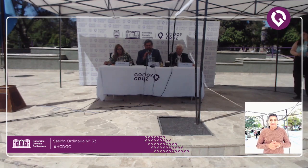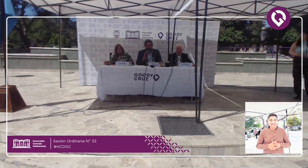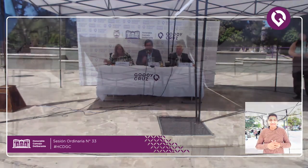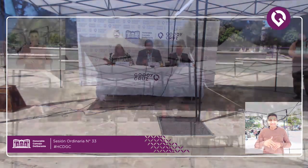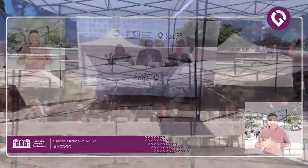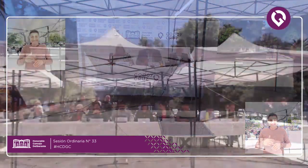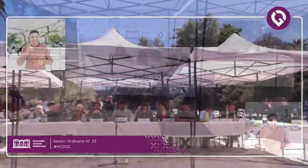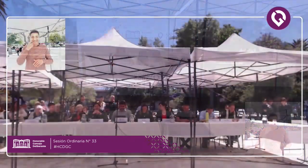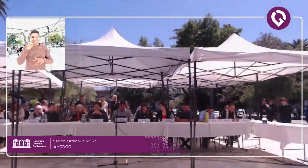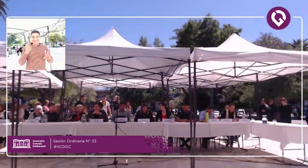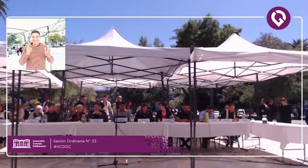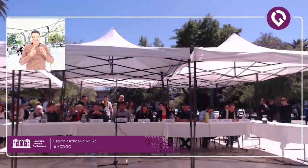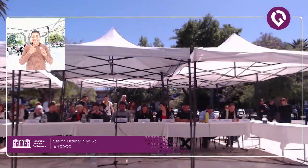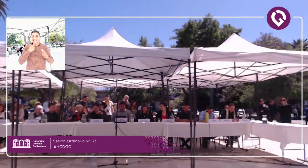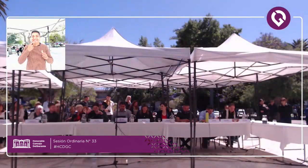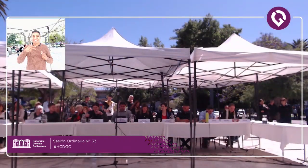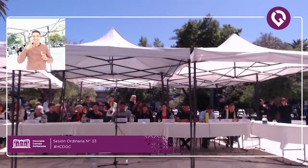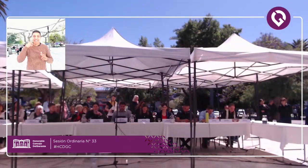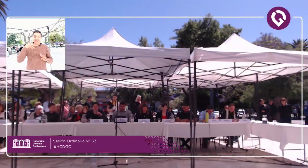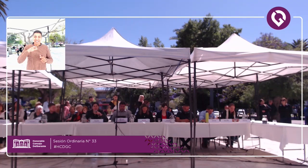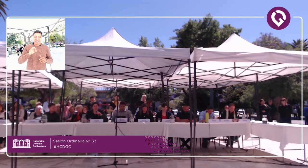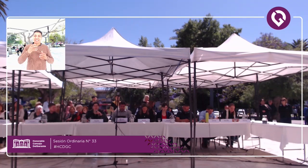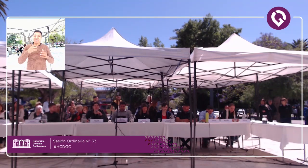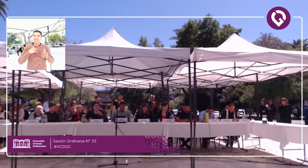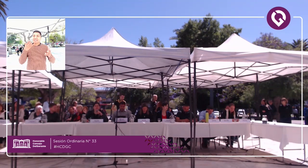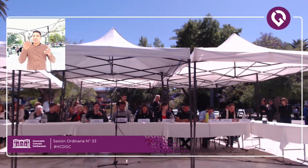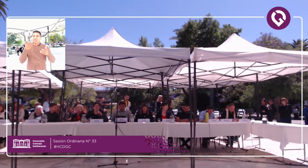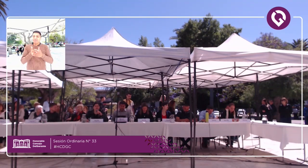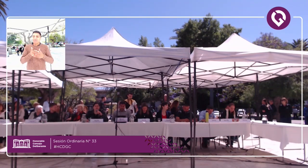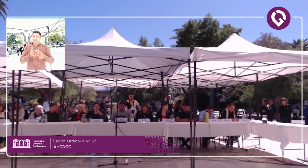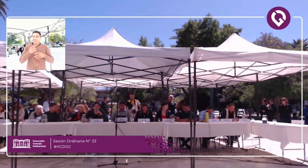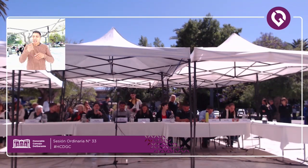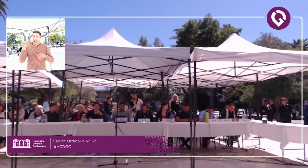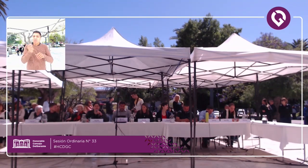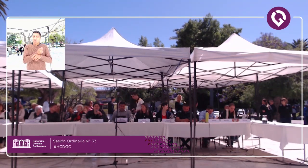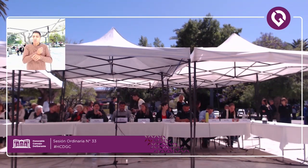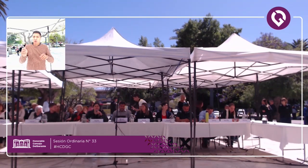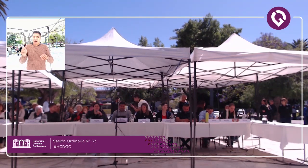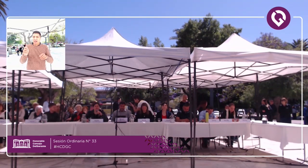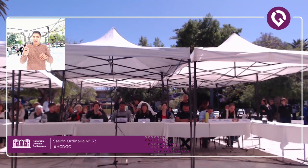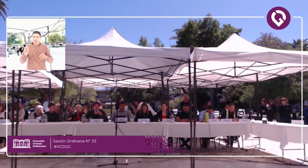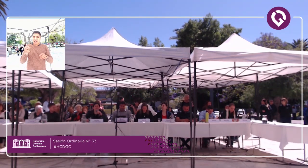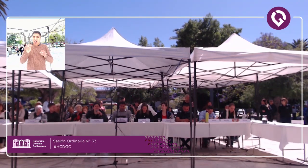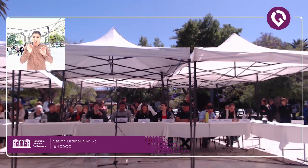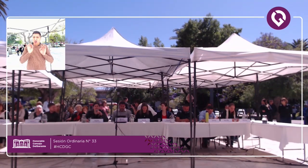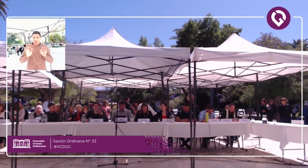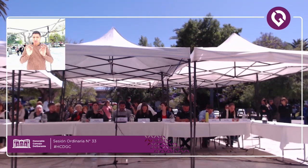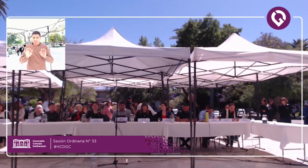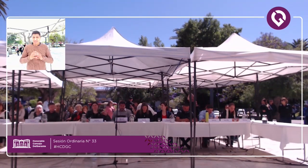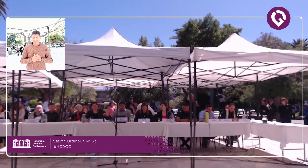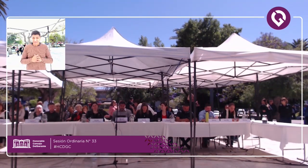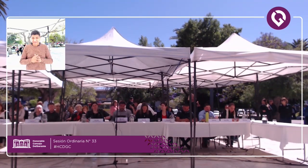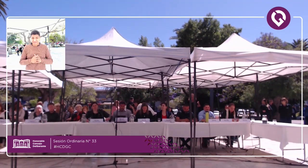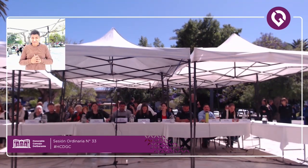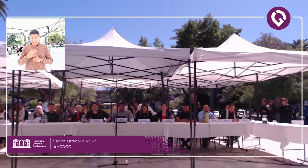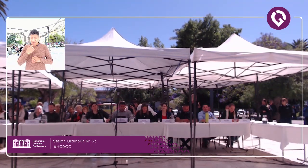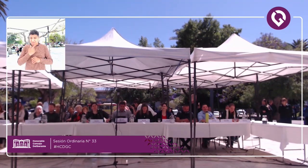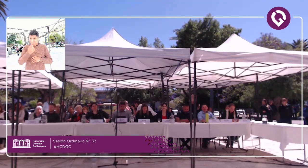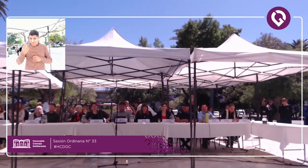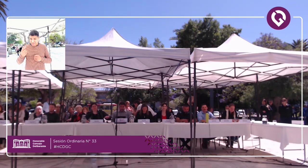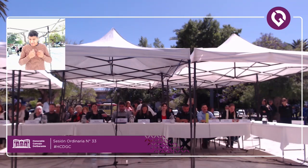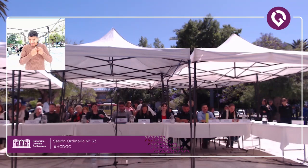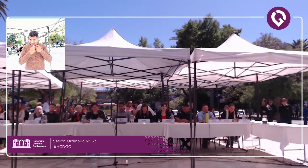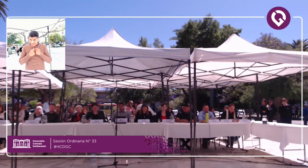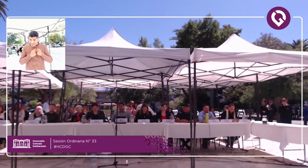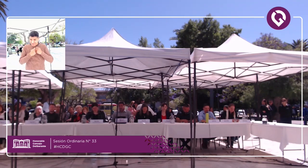Concejal Santino tiene la palabra. Retomando, señor presidente, solicito que el mismo sea aprobado de manera particular y general. A consideración del